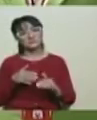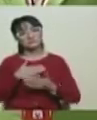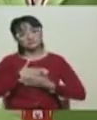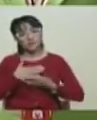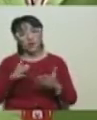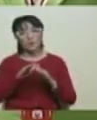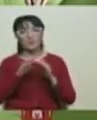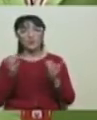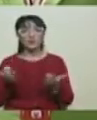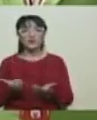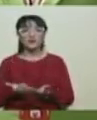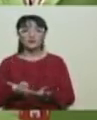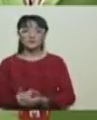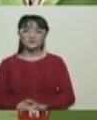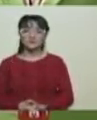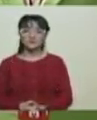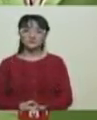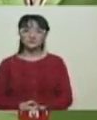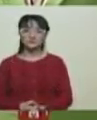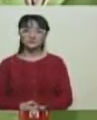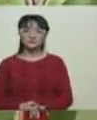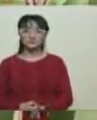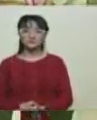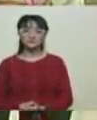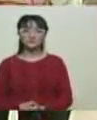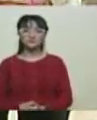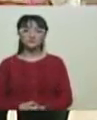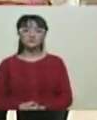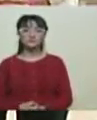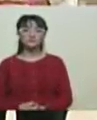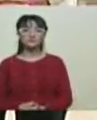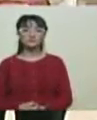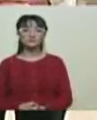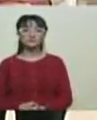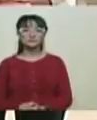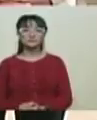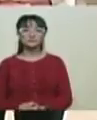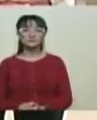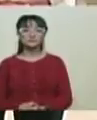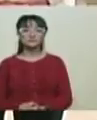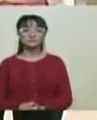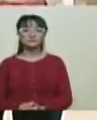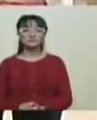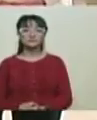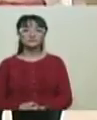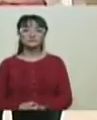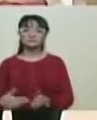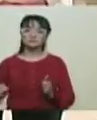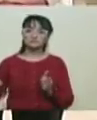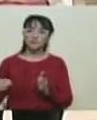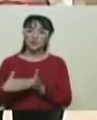solidaridad mundial. Yo creo que la agresión